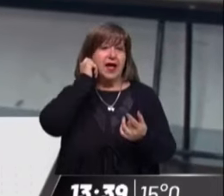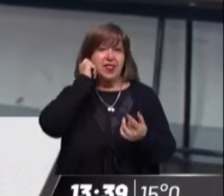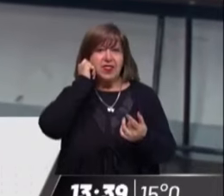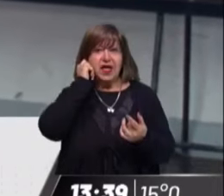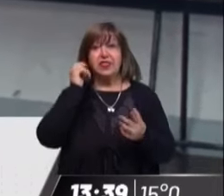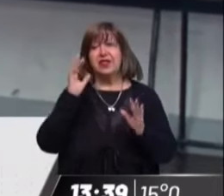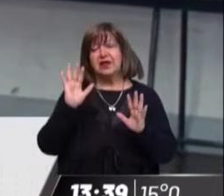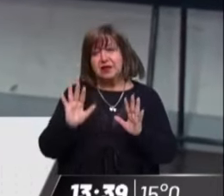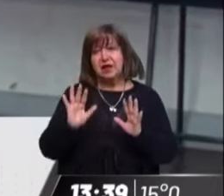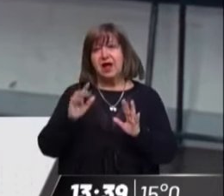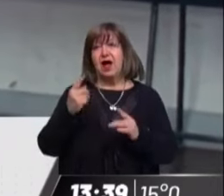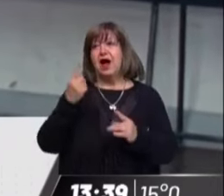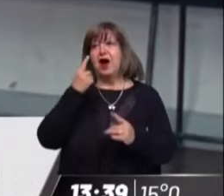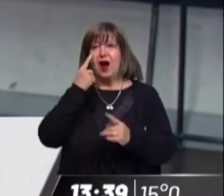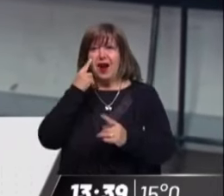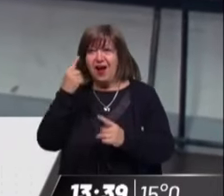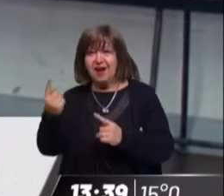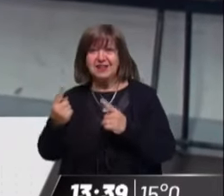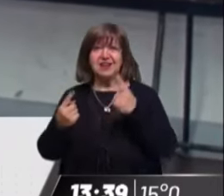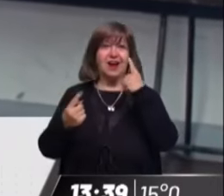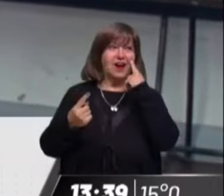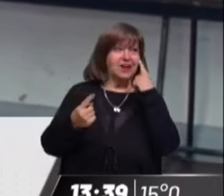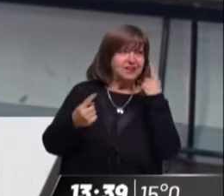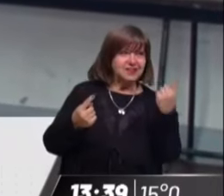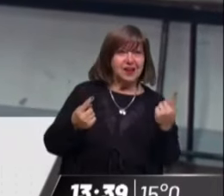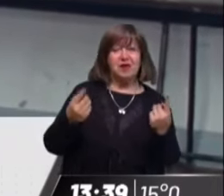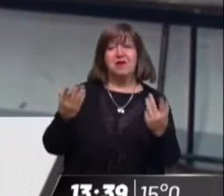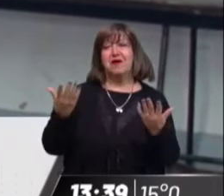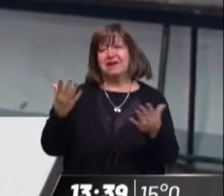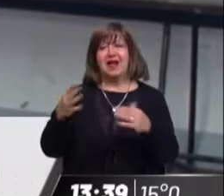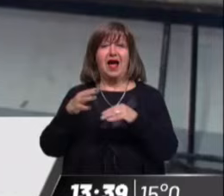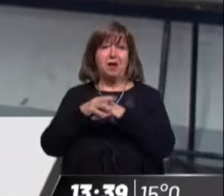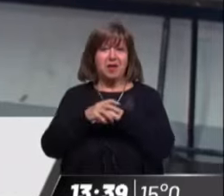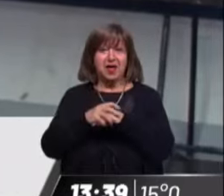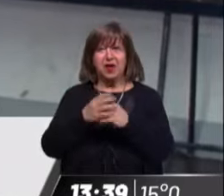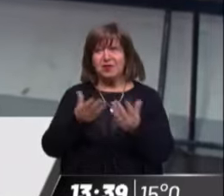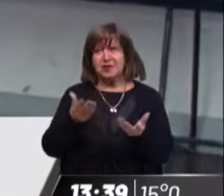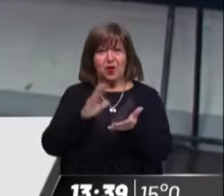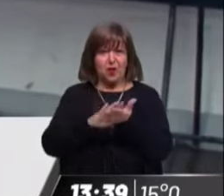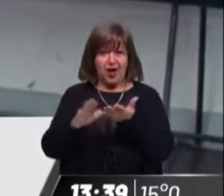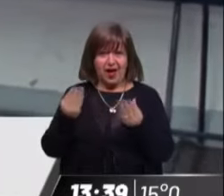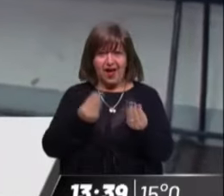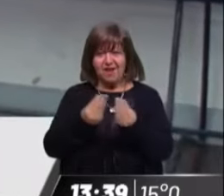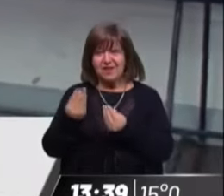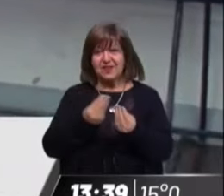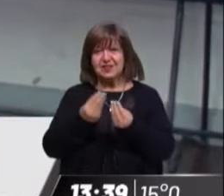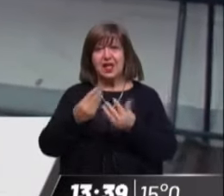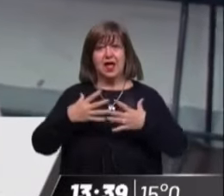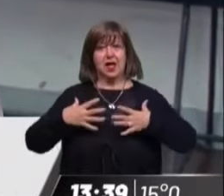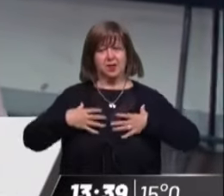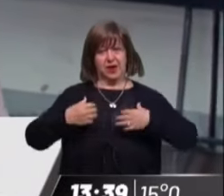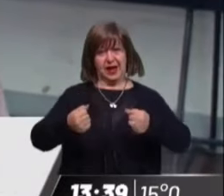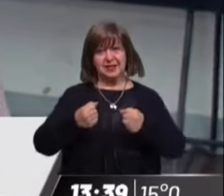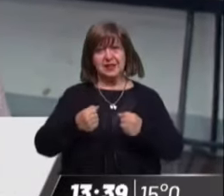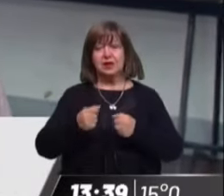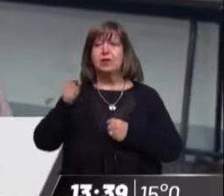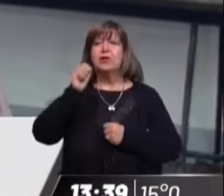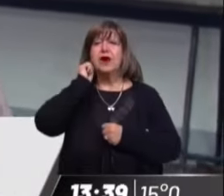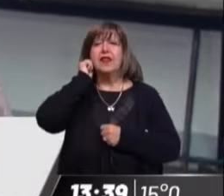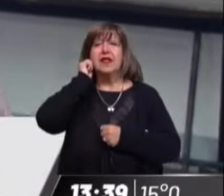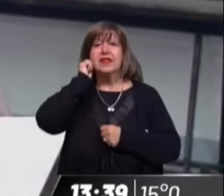nos vamos conociendo, conversando nuestras cosas y divirtiéndonos también a la vez. Y haciendo algo por nuestra salud. ¿Y cuántos años